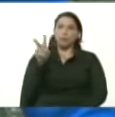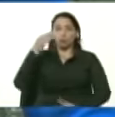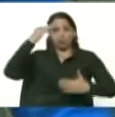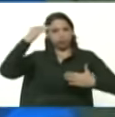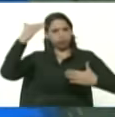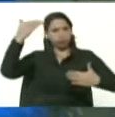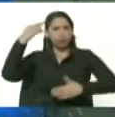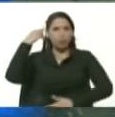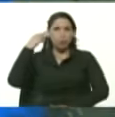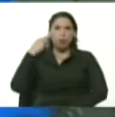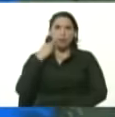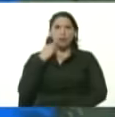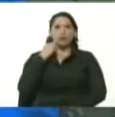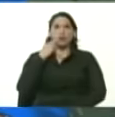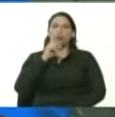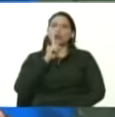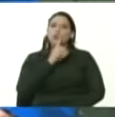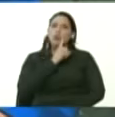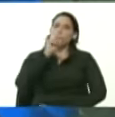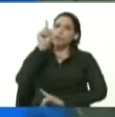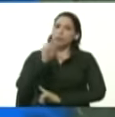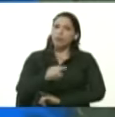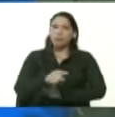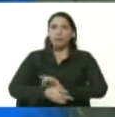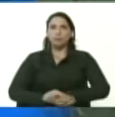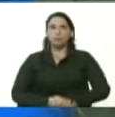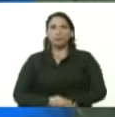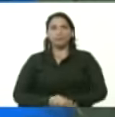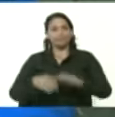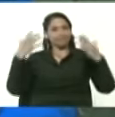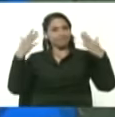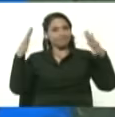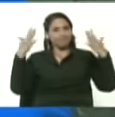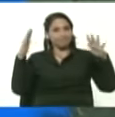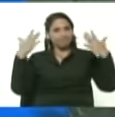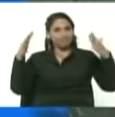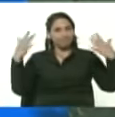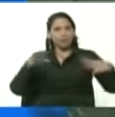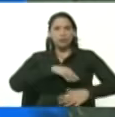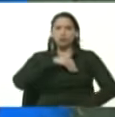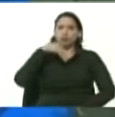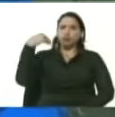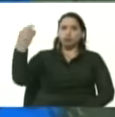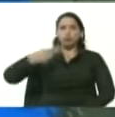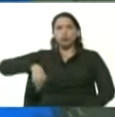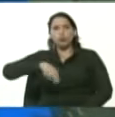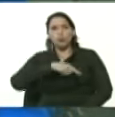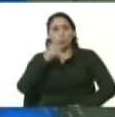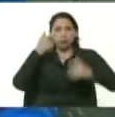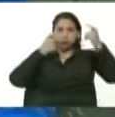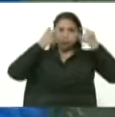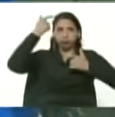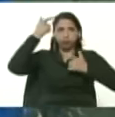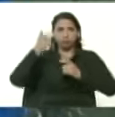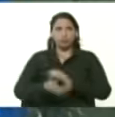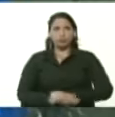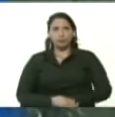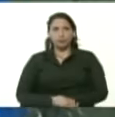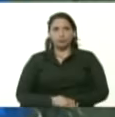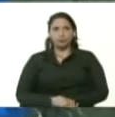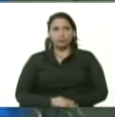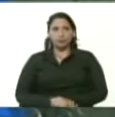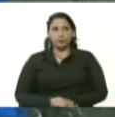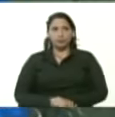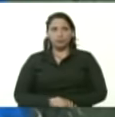saludo bolivariano en nombre también del espíritu de nuestro comandante Hugo Chávez Frías.